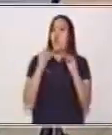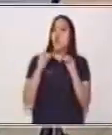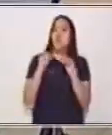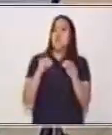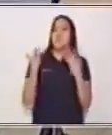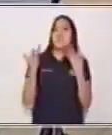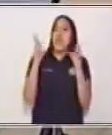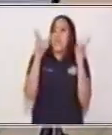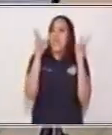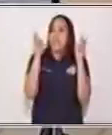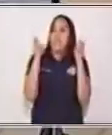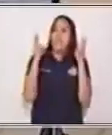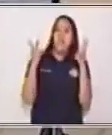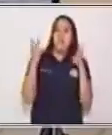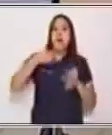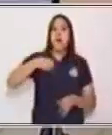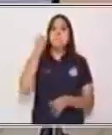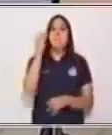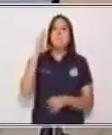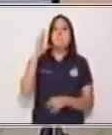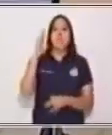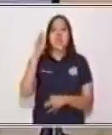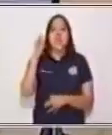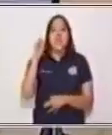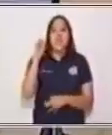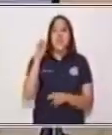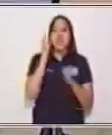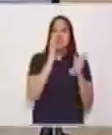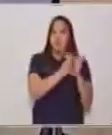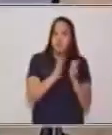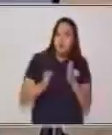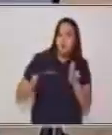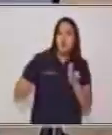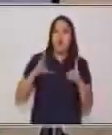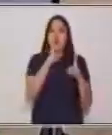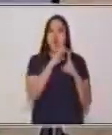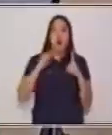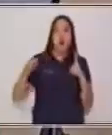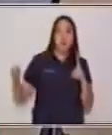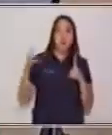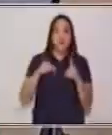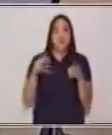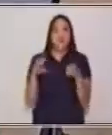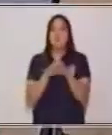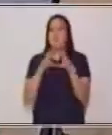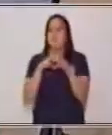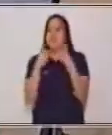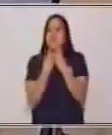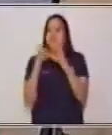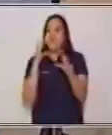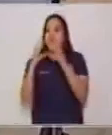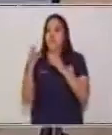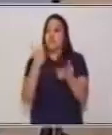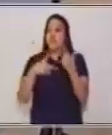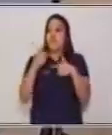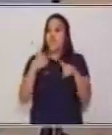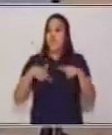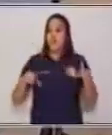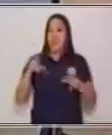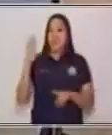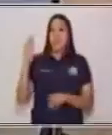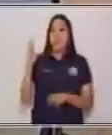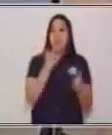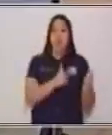el tema microestructura de la oración simple, del área de comunicación y lenguaje para los alumnos de cuarto